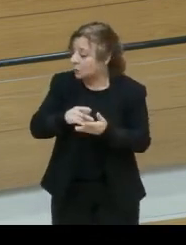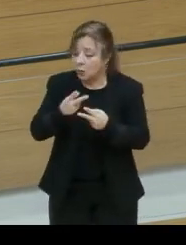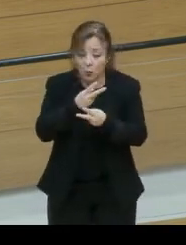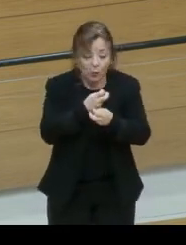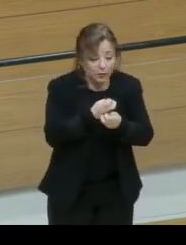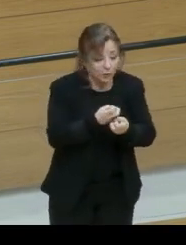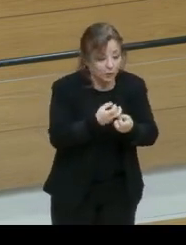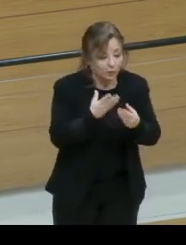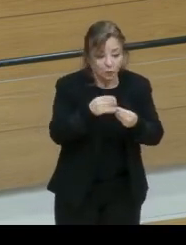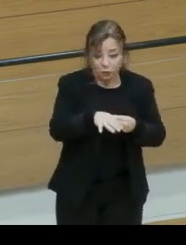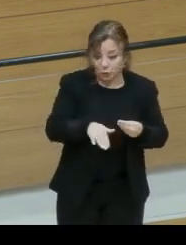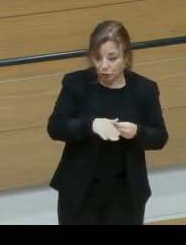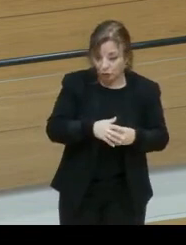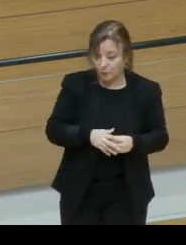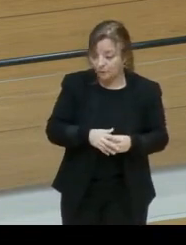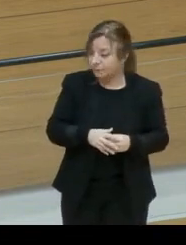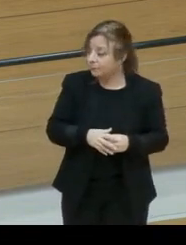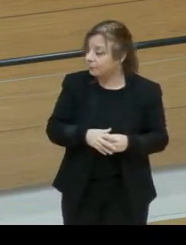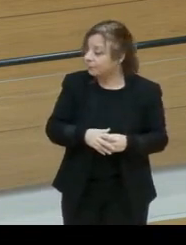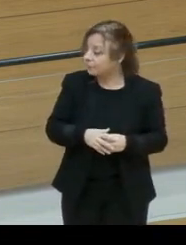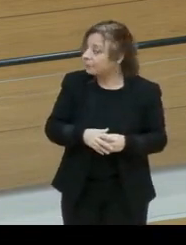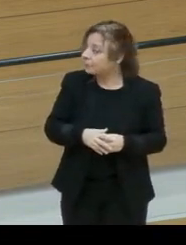hueso, en muchos lugares.